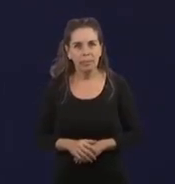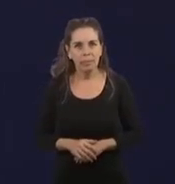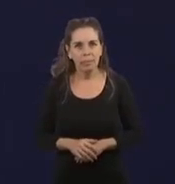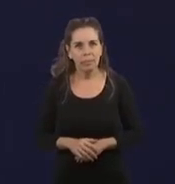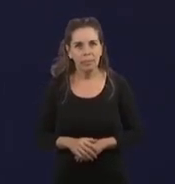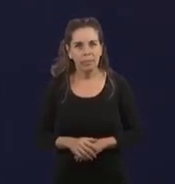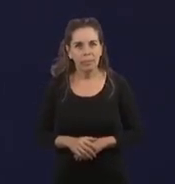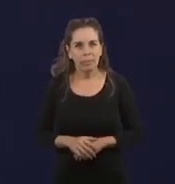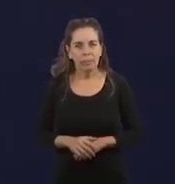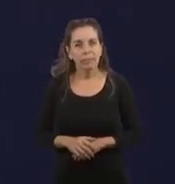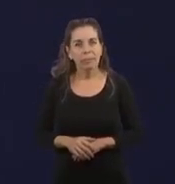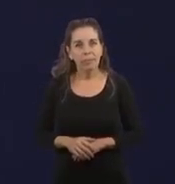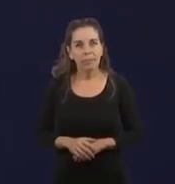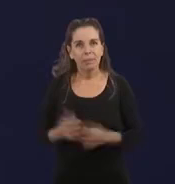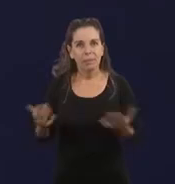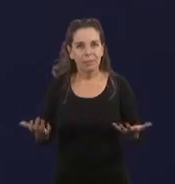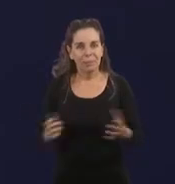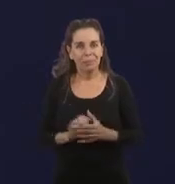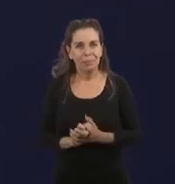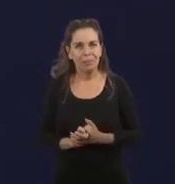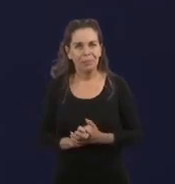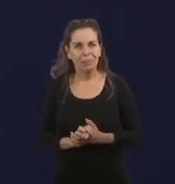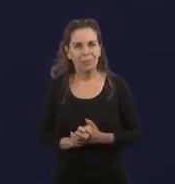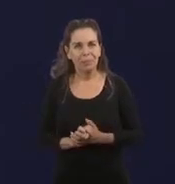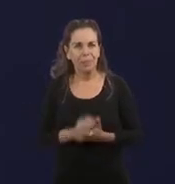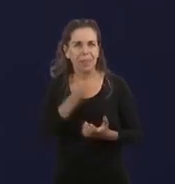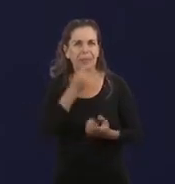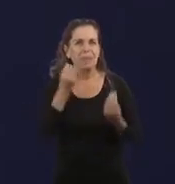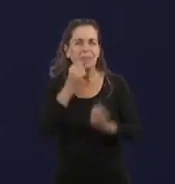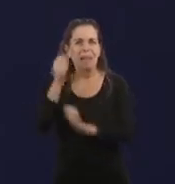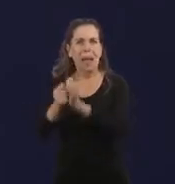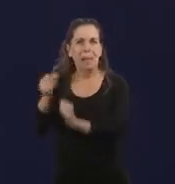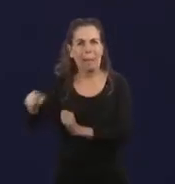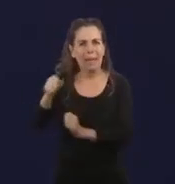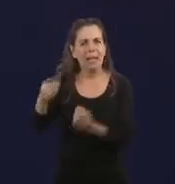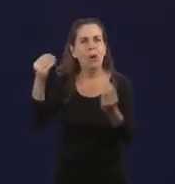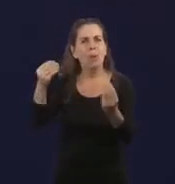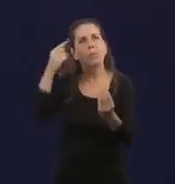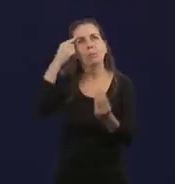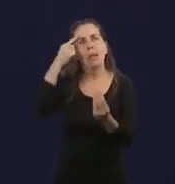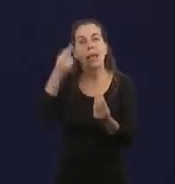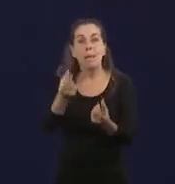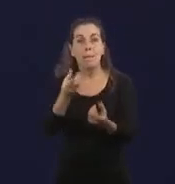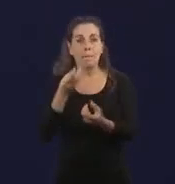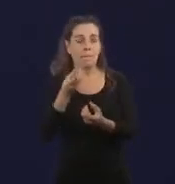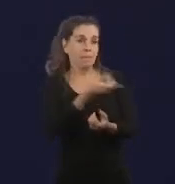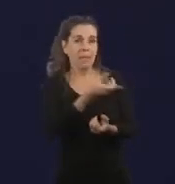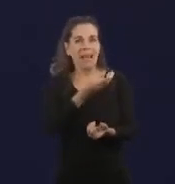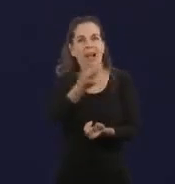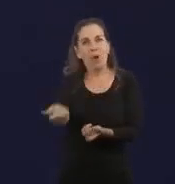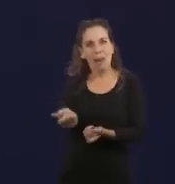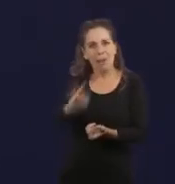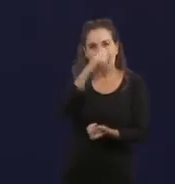digamos, nadie que no pueda justificar todo su pasado va a poder, obviamente, hacerlo, si esa es la pregunta. Claramente